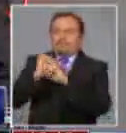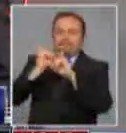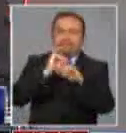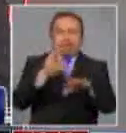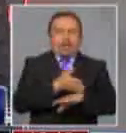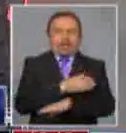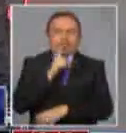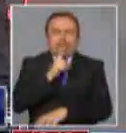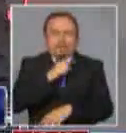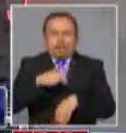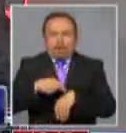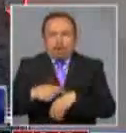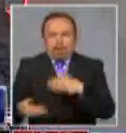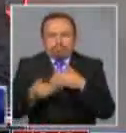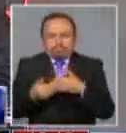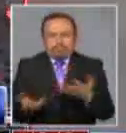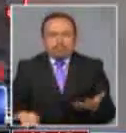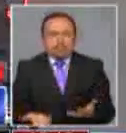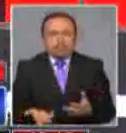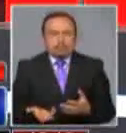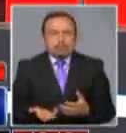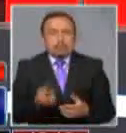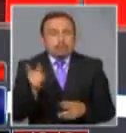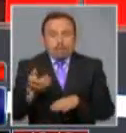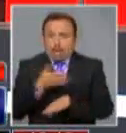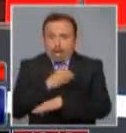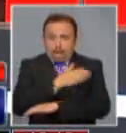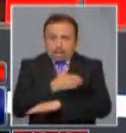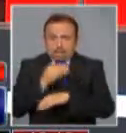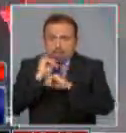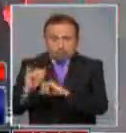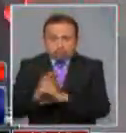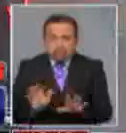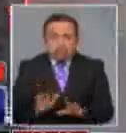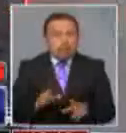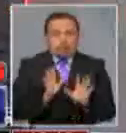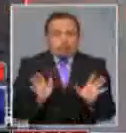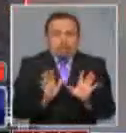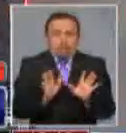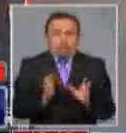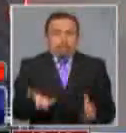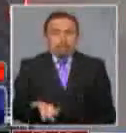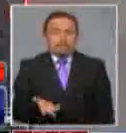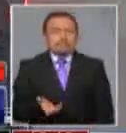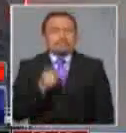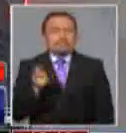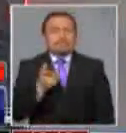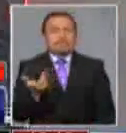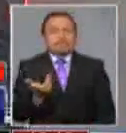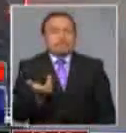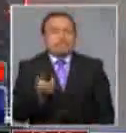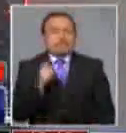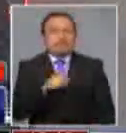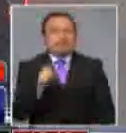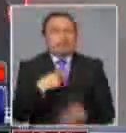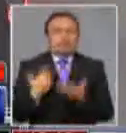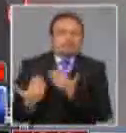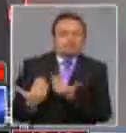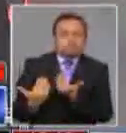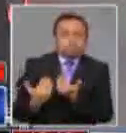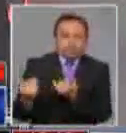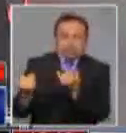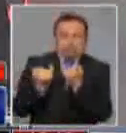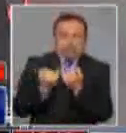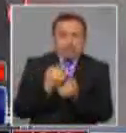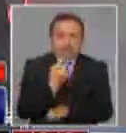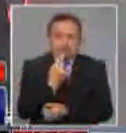era las 88:30 y no las 7:30 eso Y eso no se lo habían comunicado usted no se lo no nos comunicaron Es más no nos quedamos esperando el documento hasta